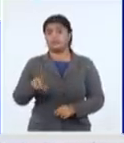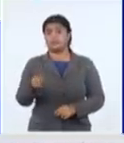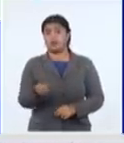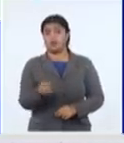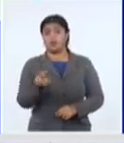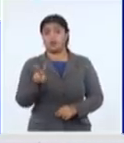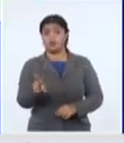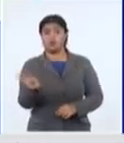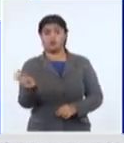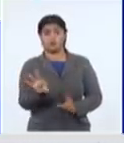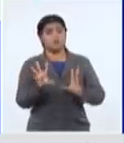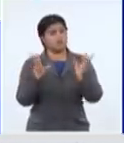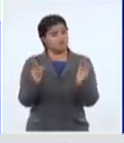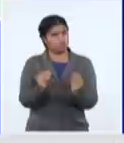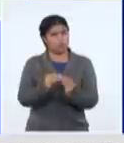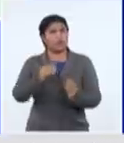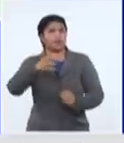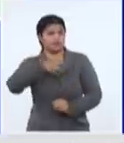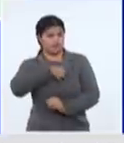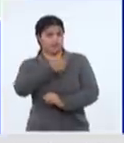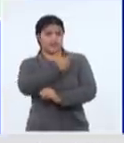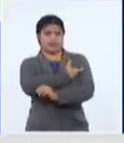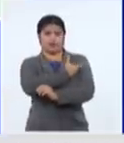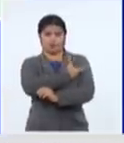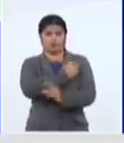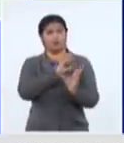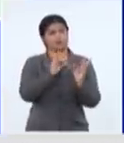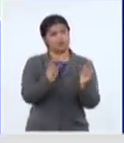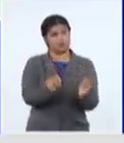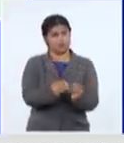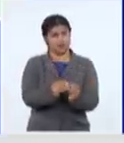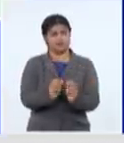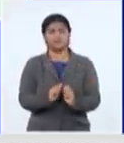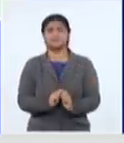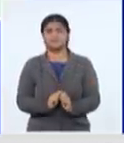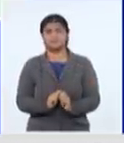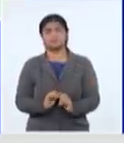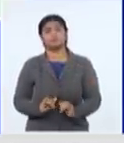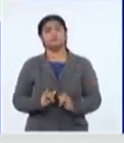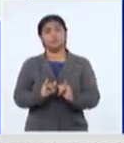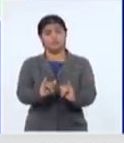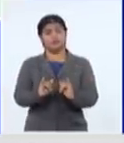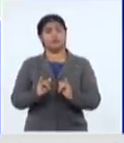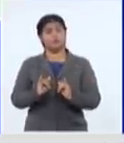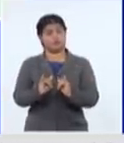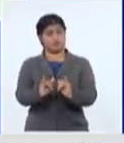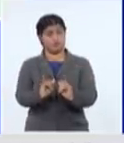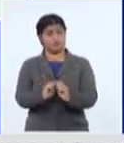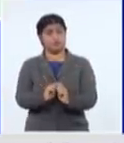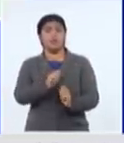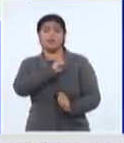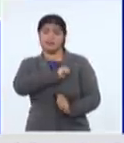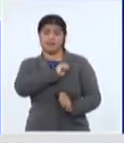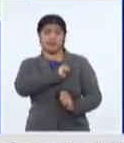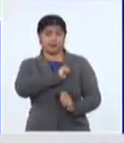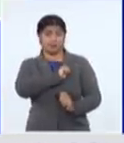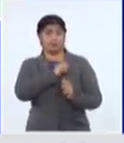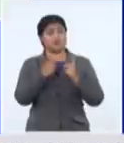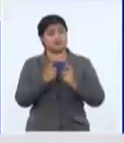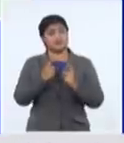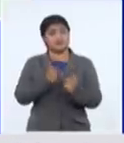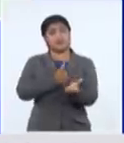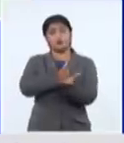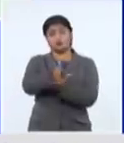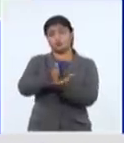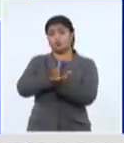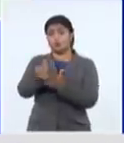esquema completo. Son porcientos que incluso queremos que se incrementen, no obstante queda claro que la persona